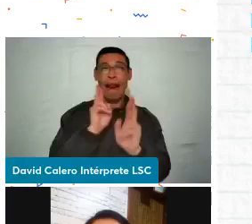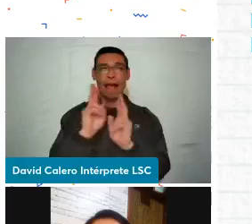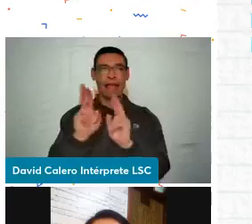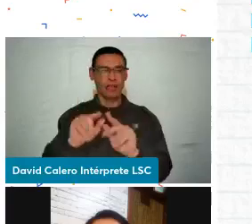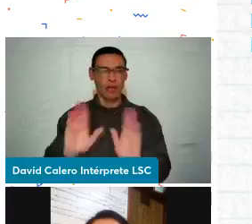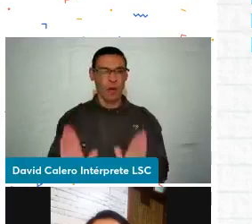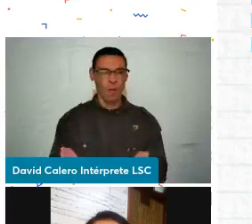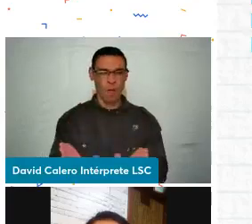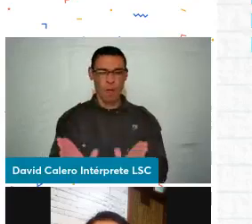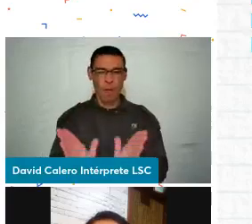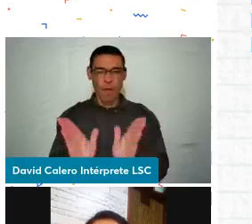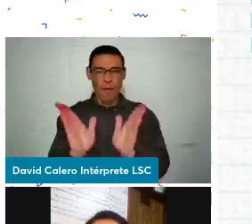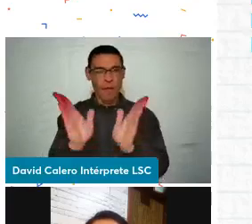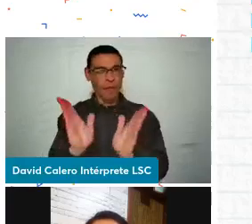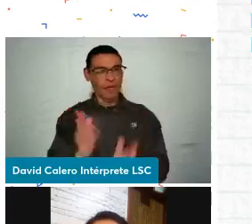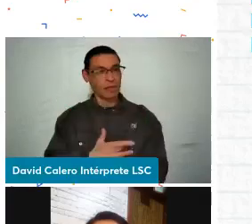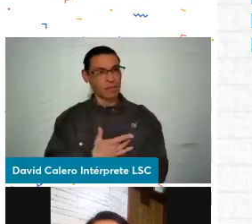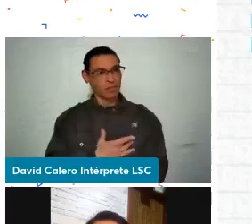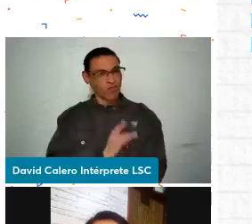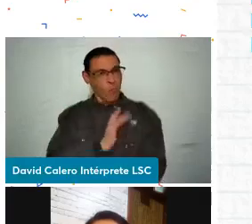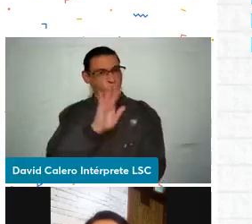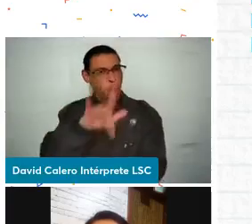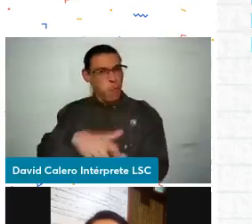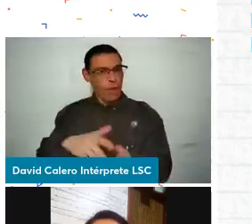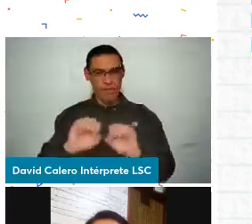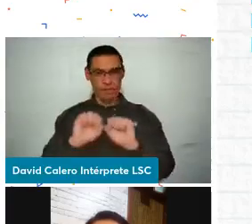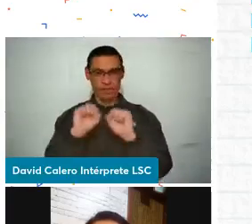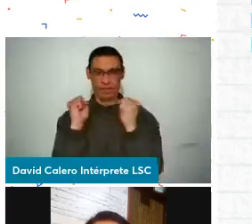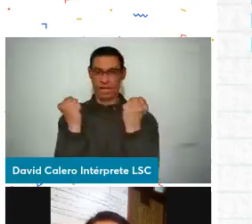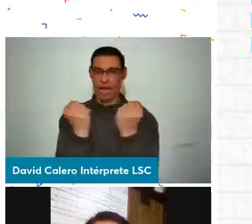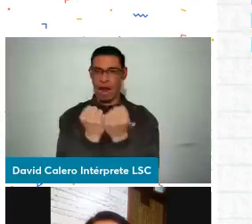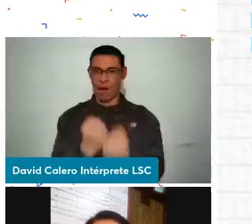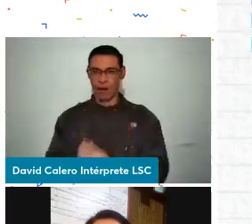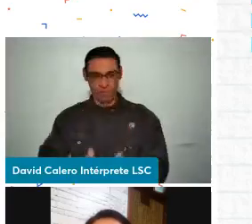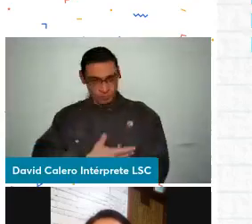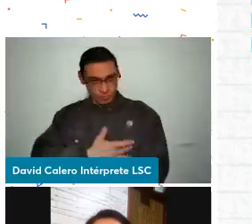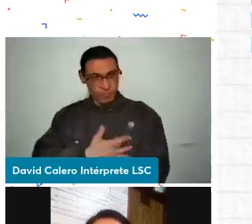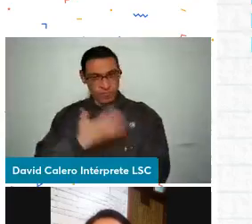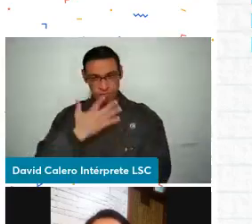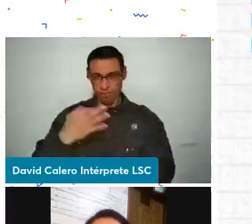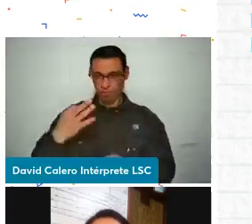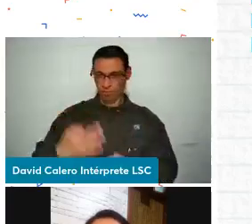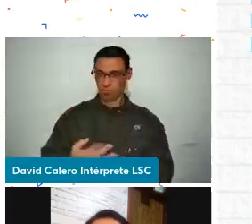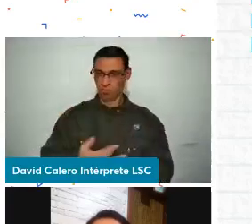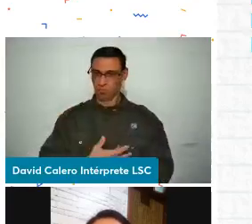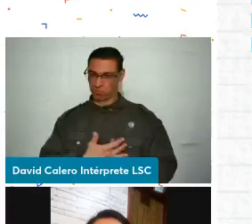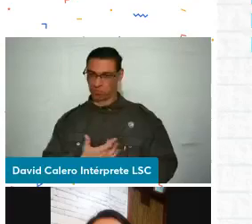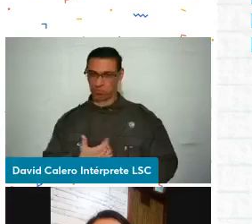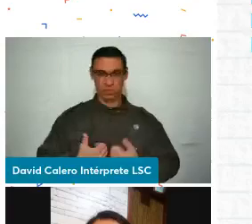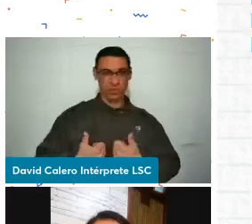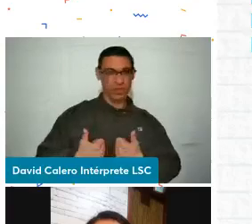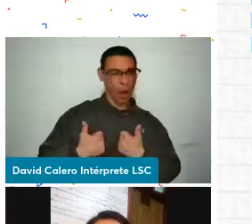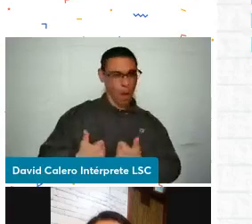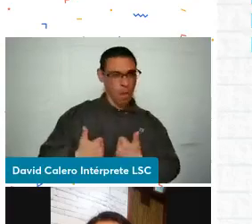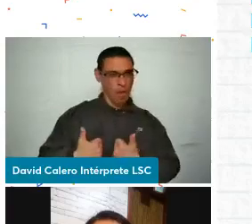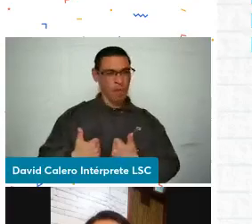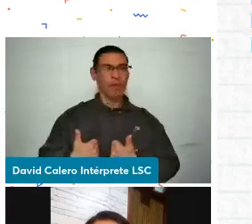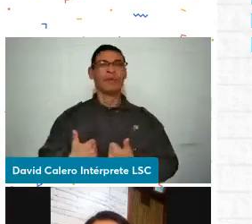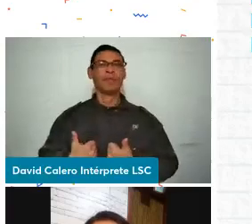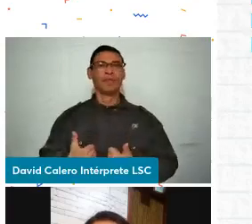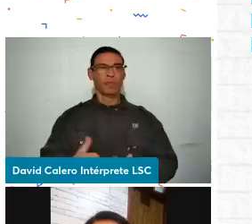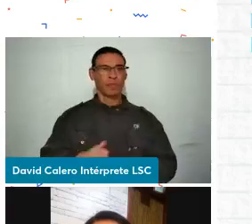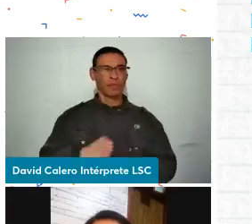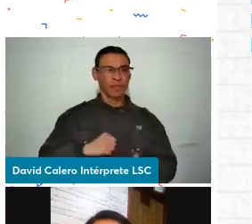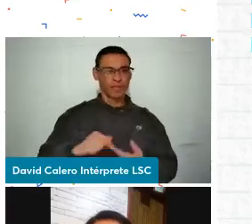ingresar al aula y sentirse realmente acogidos, que tienen una actividad